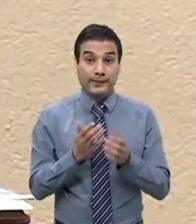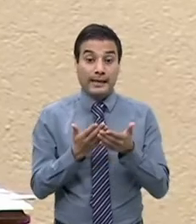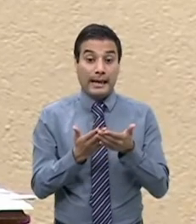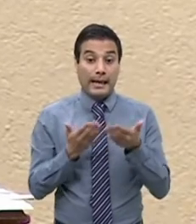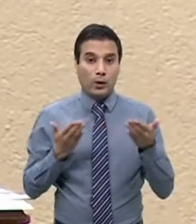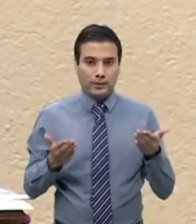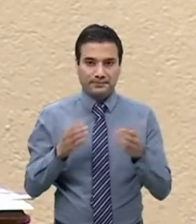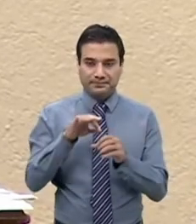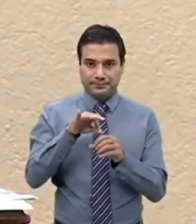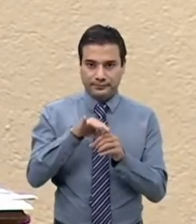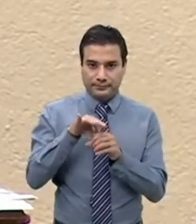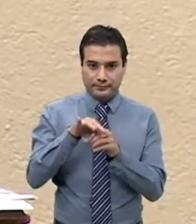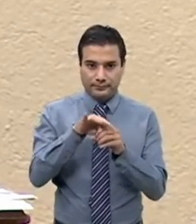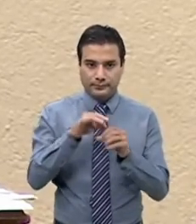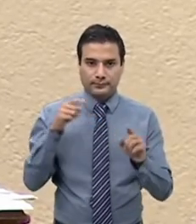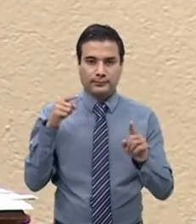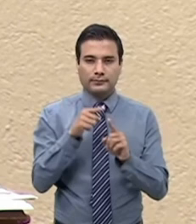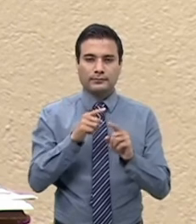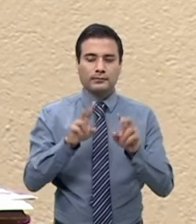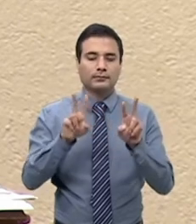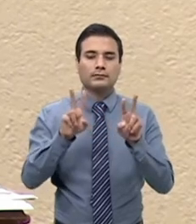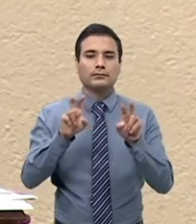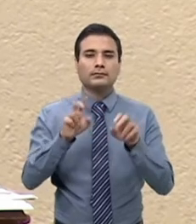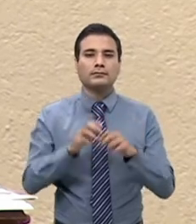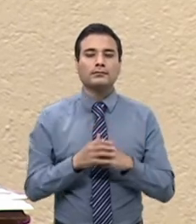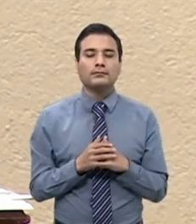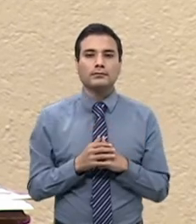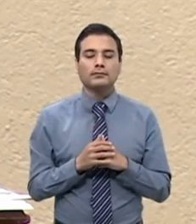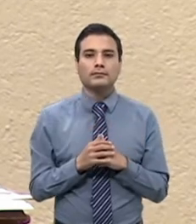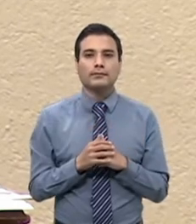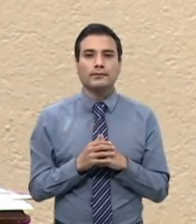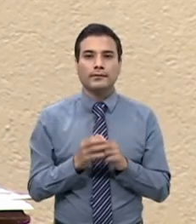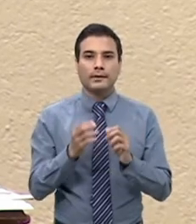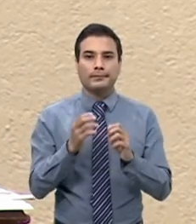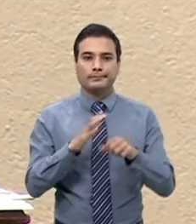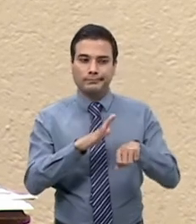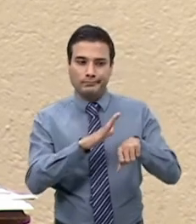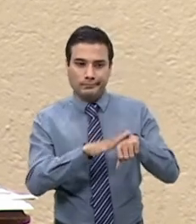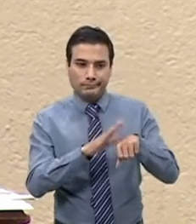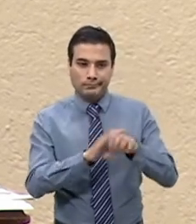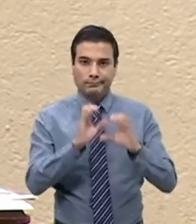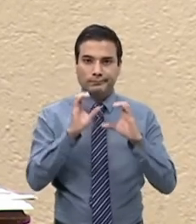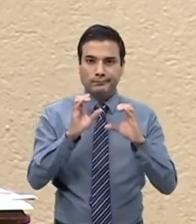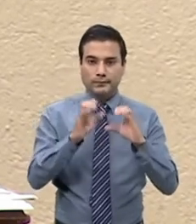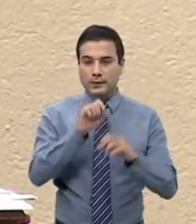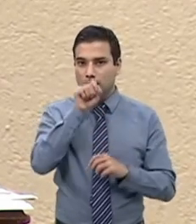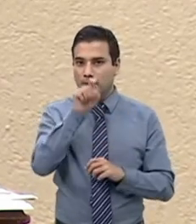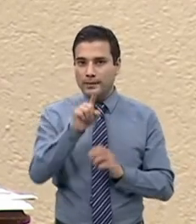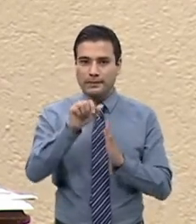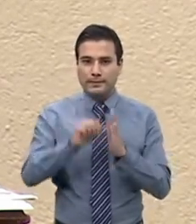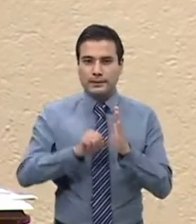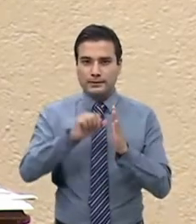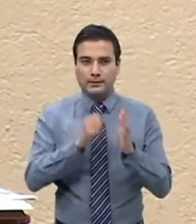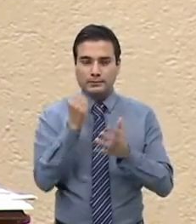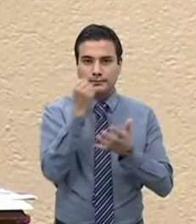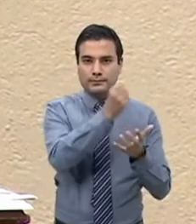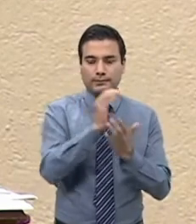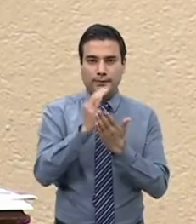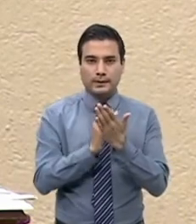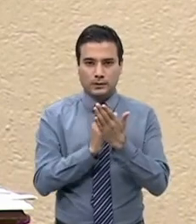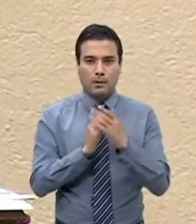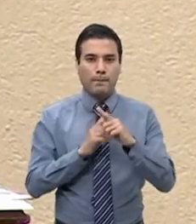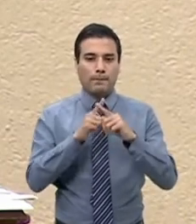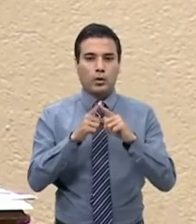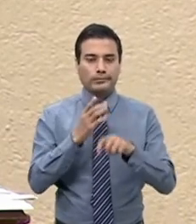someto a su consideración en lo particular por lo que hace a las medidas cautelares ya la reducción de la administración producto de la